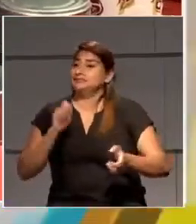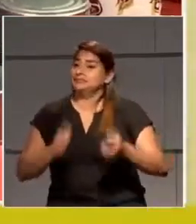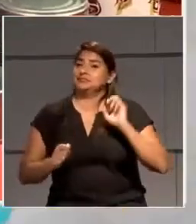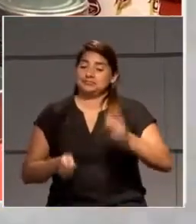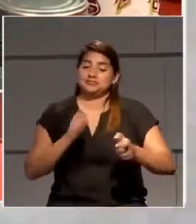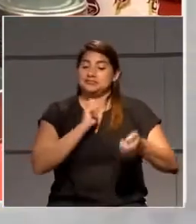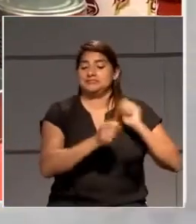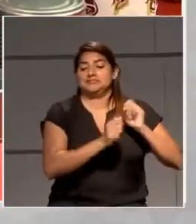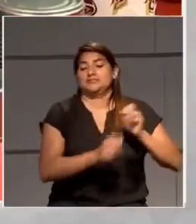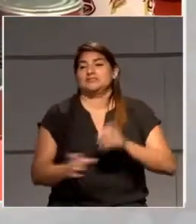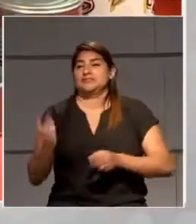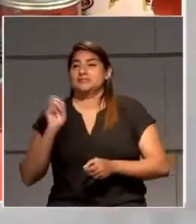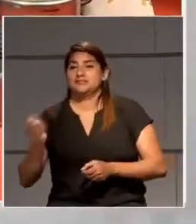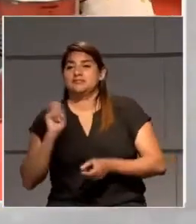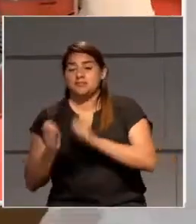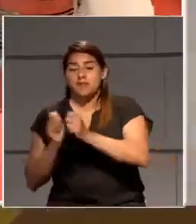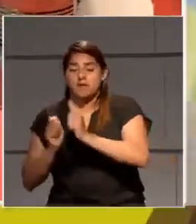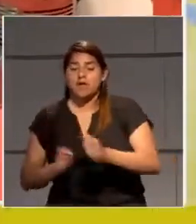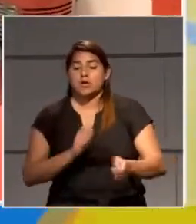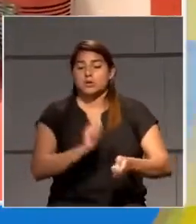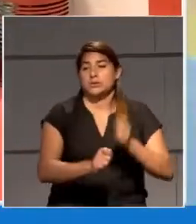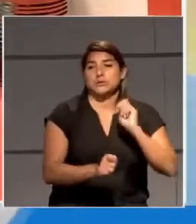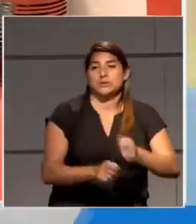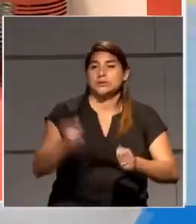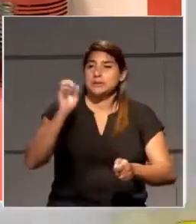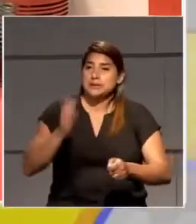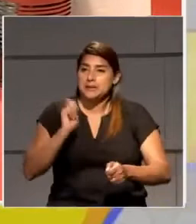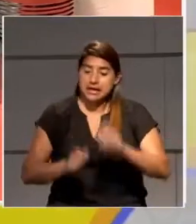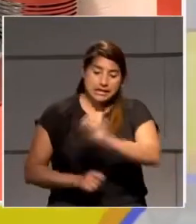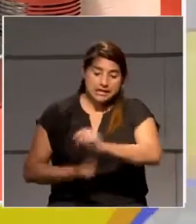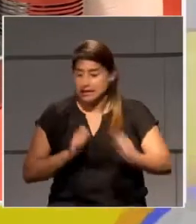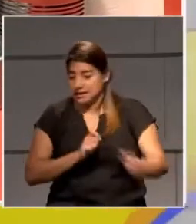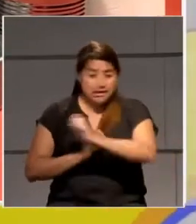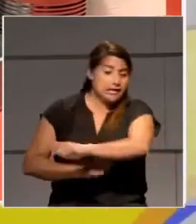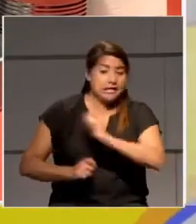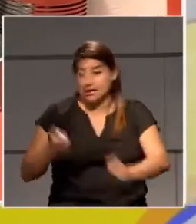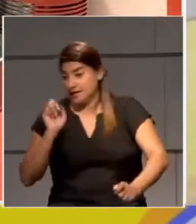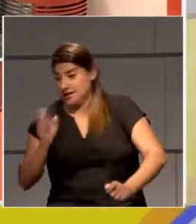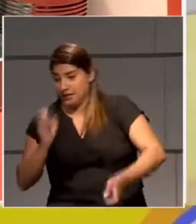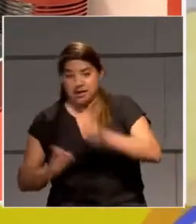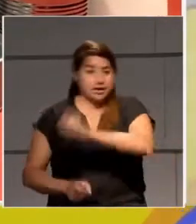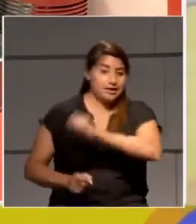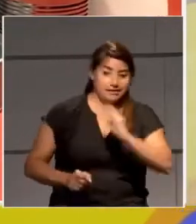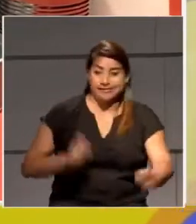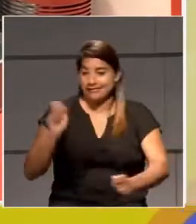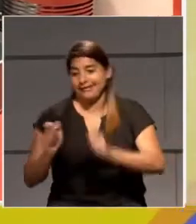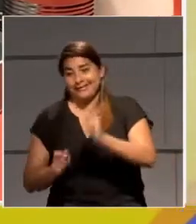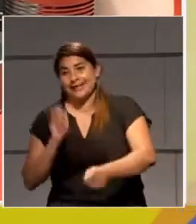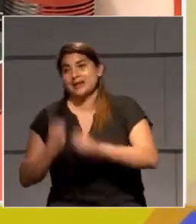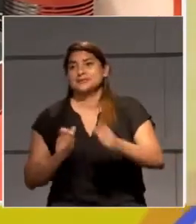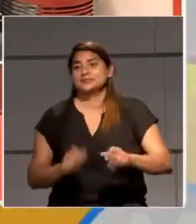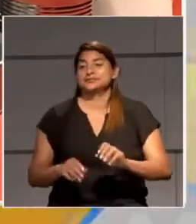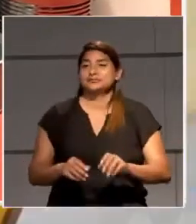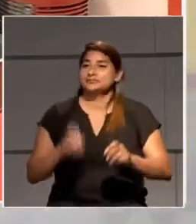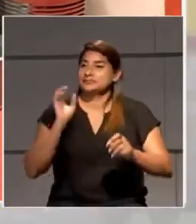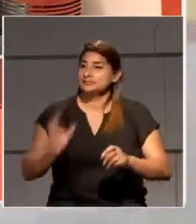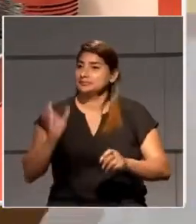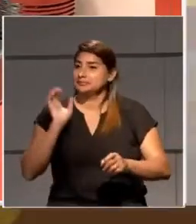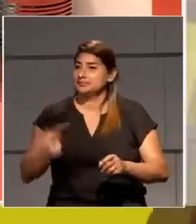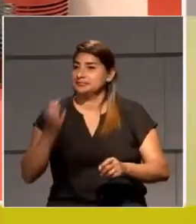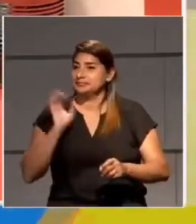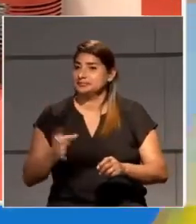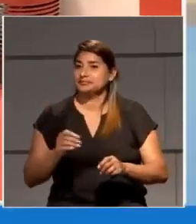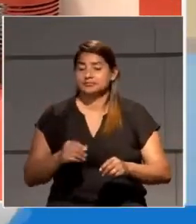caro. Eso, caro, suena esa maraca. Ahora suena la batería. Deberíamos, sí.